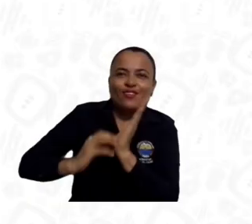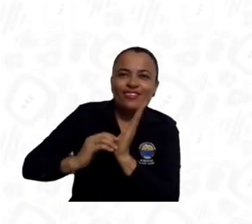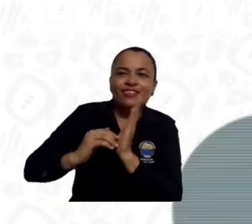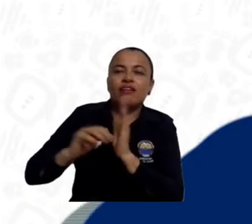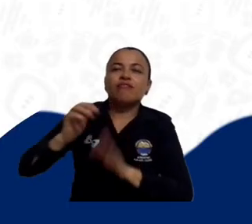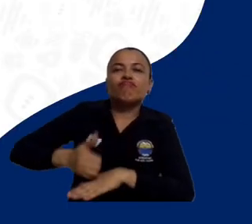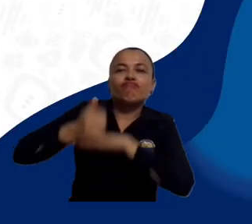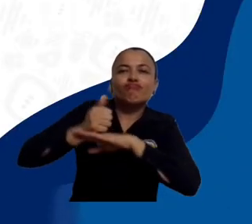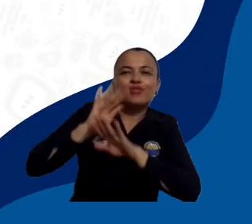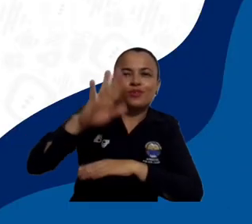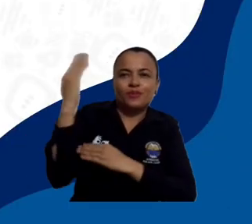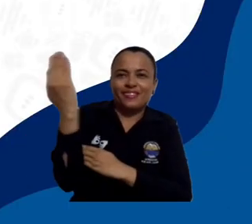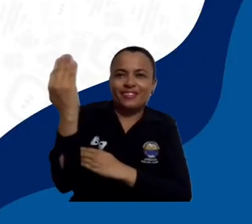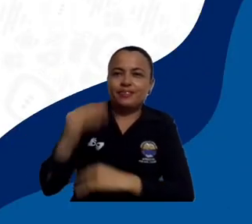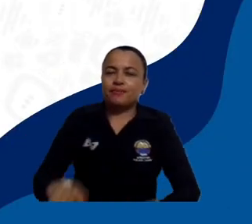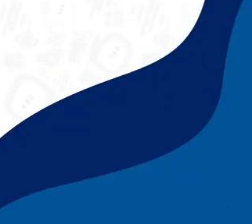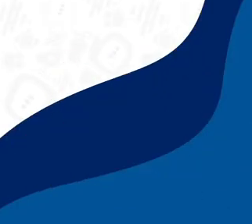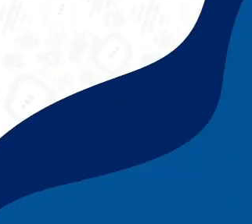directores.